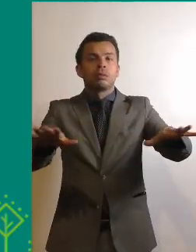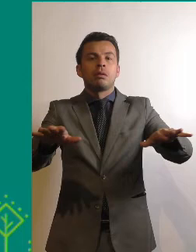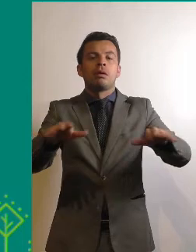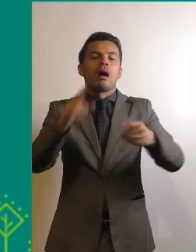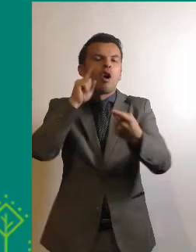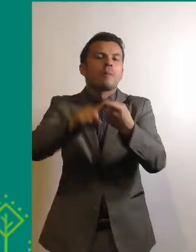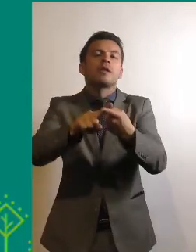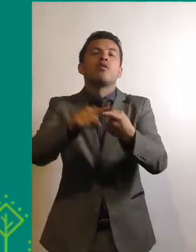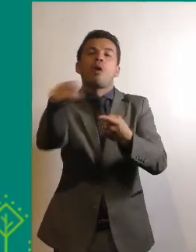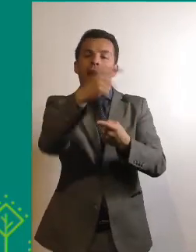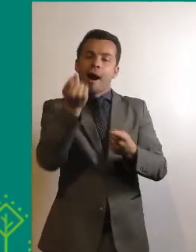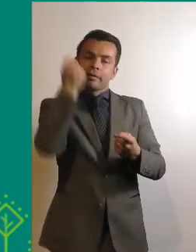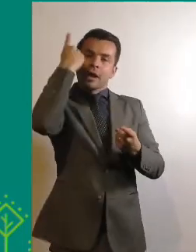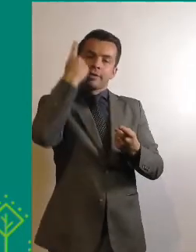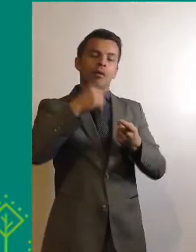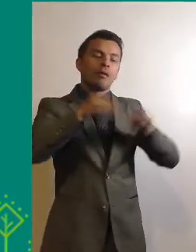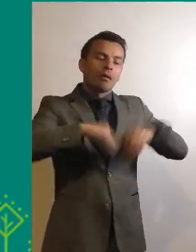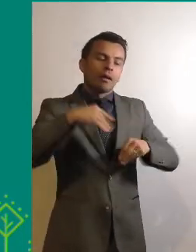gracias.